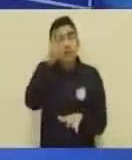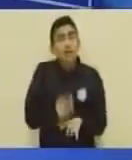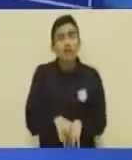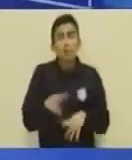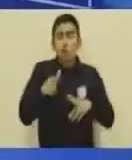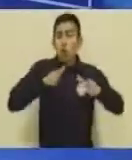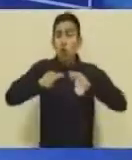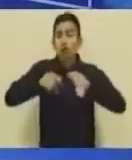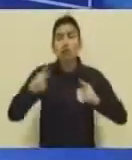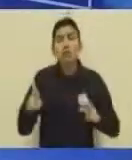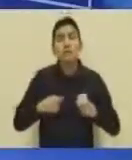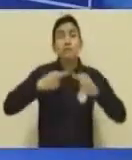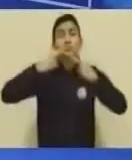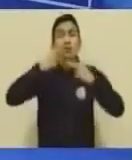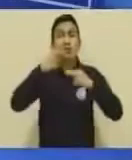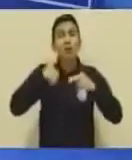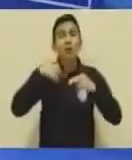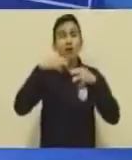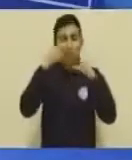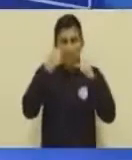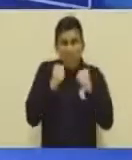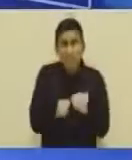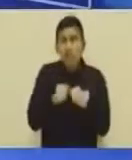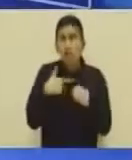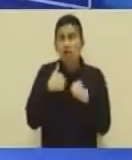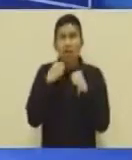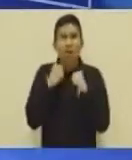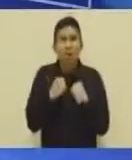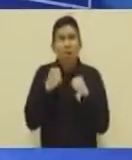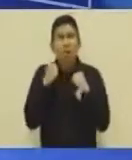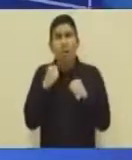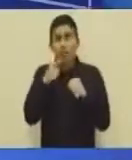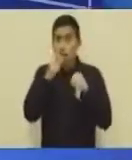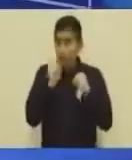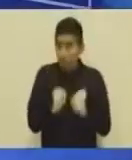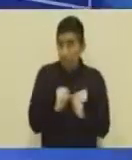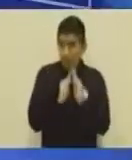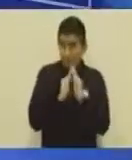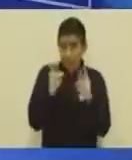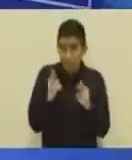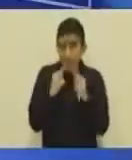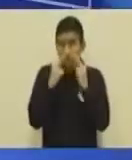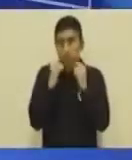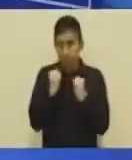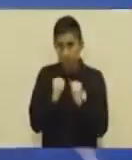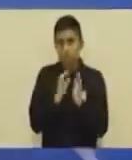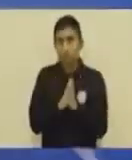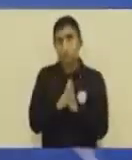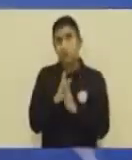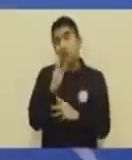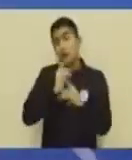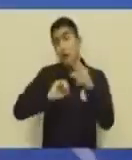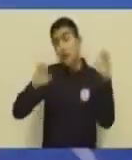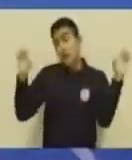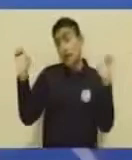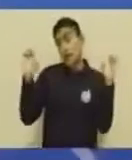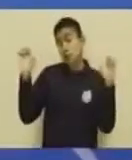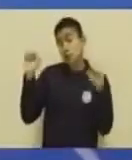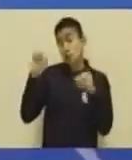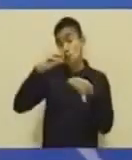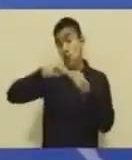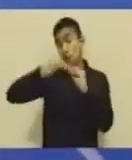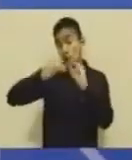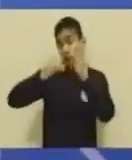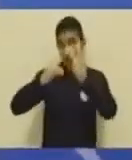que debes de controlar la respiración, ya que es un ejercicio que demanda de mucho esfuerzo. Ejercicio número 3. El